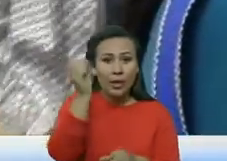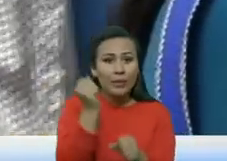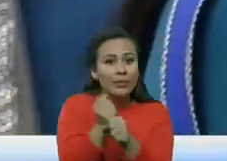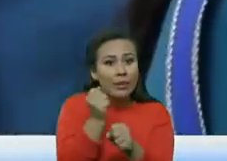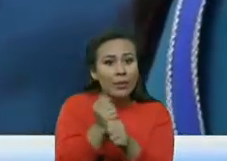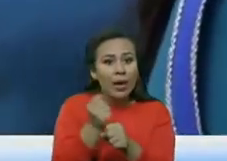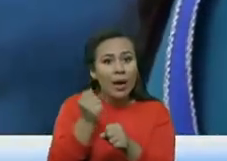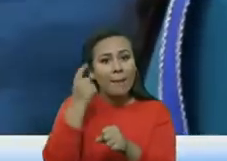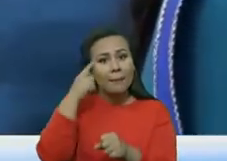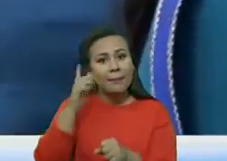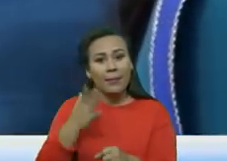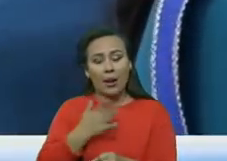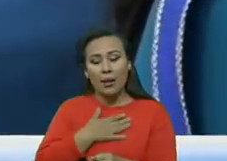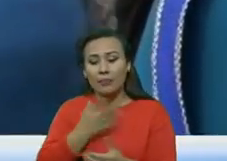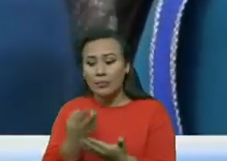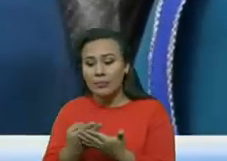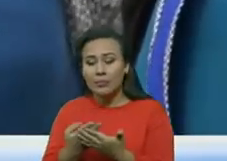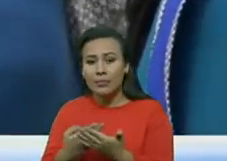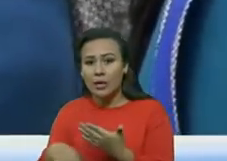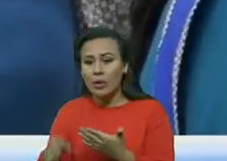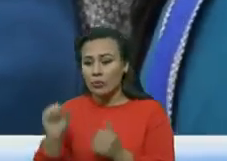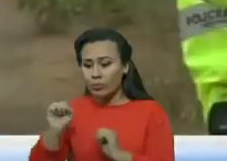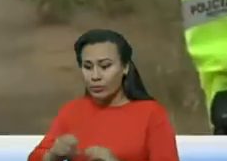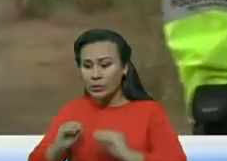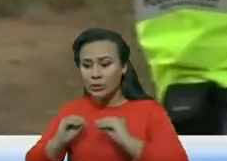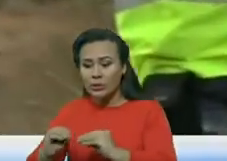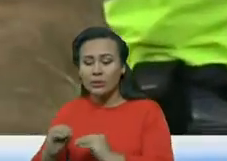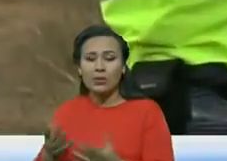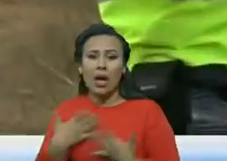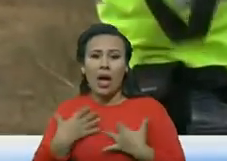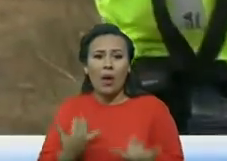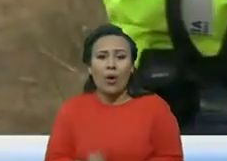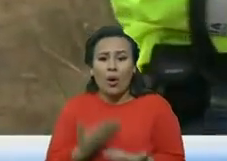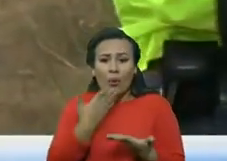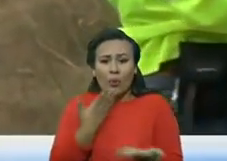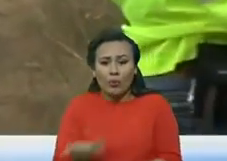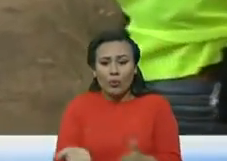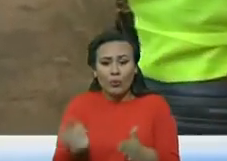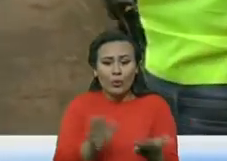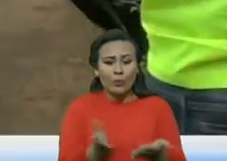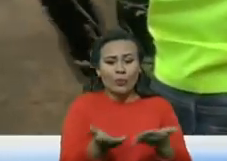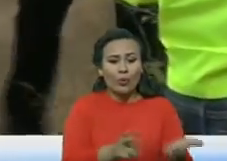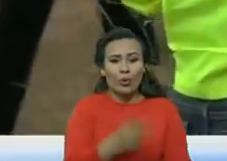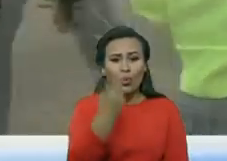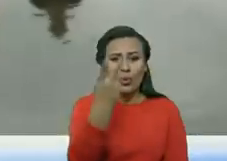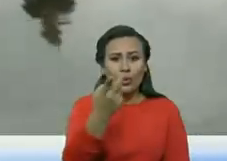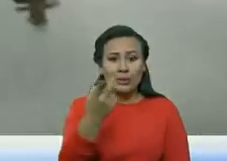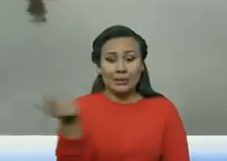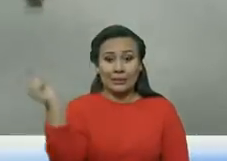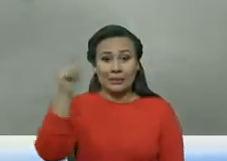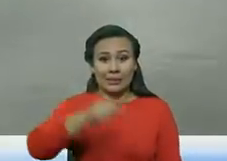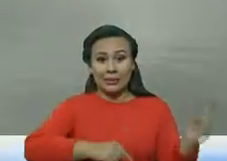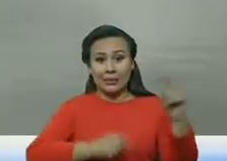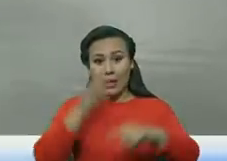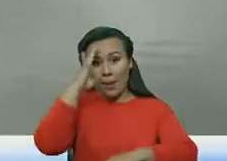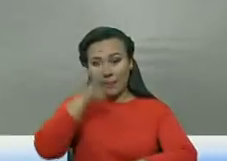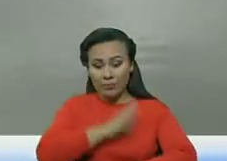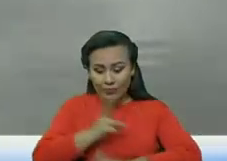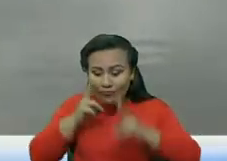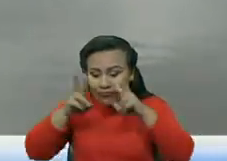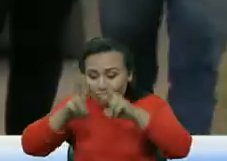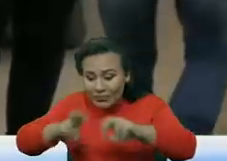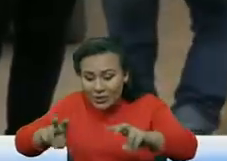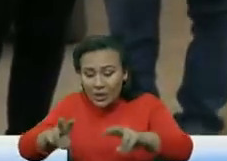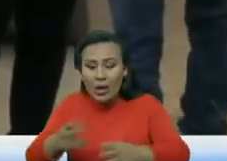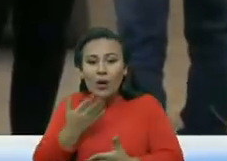aquí, pero yo nunca imaginé perder a mis hijos. Agentes del Departamento de Criminalística llegaron al lugar para recopilar indicios que